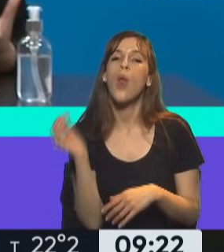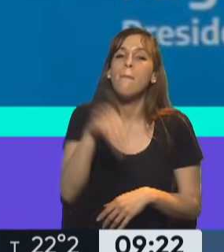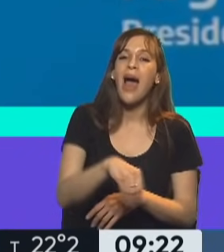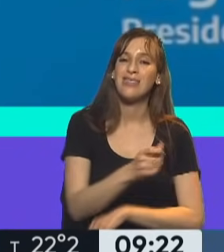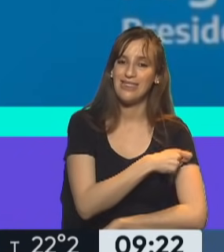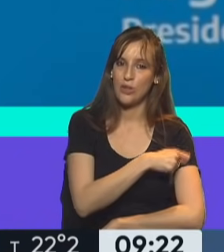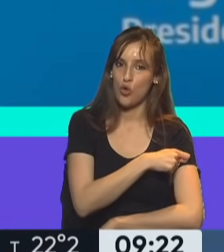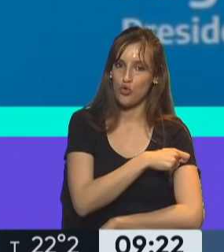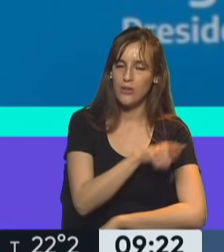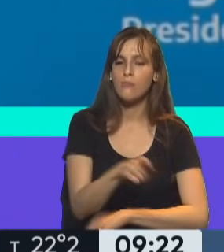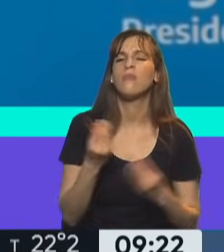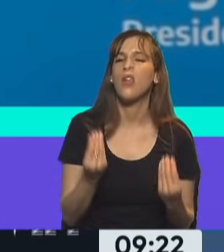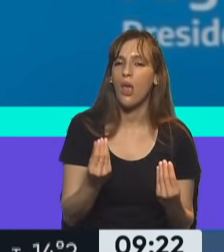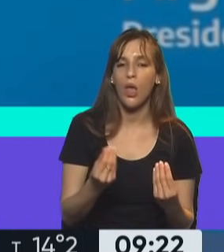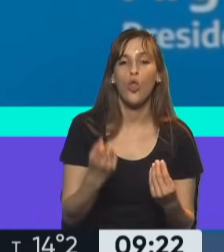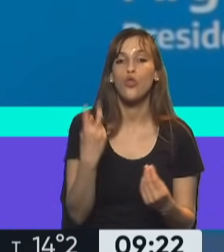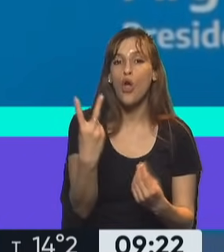2 poblaciones que tienen